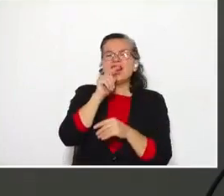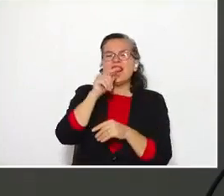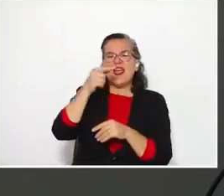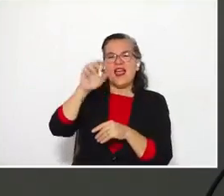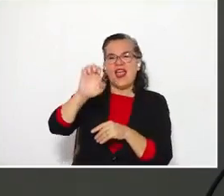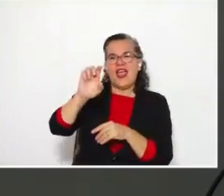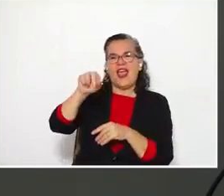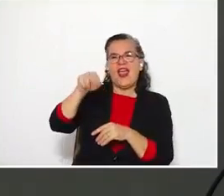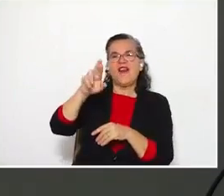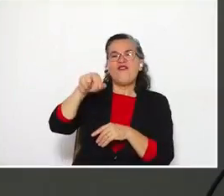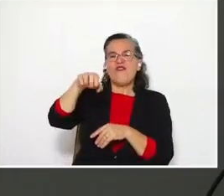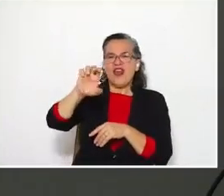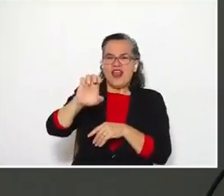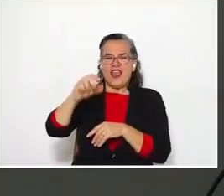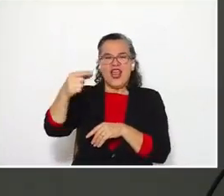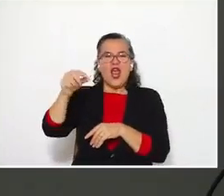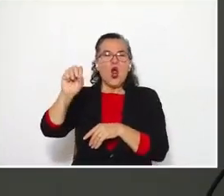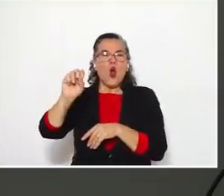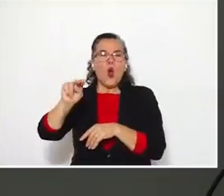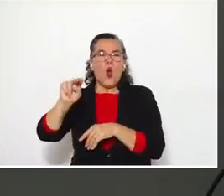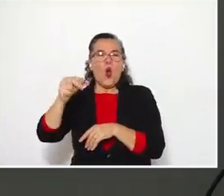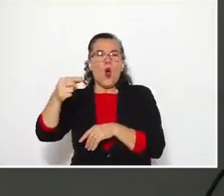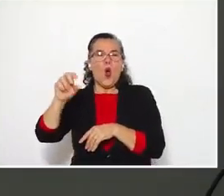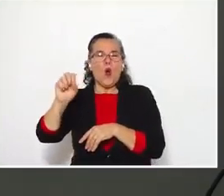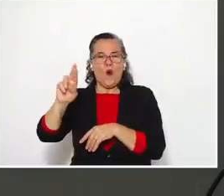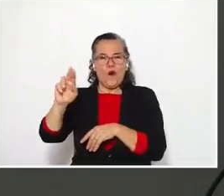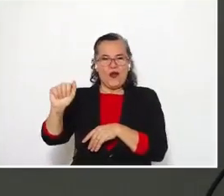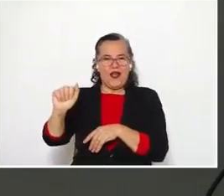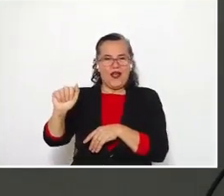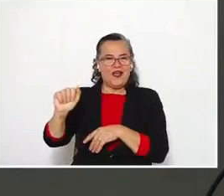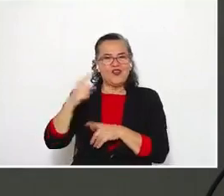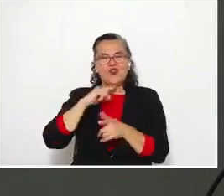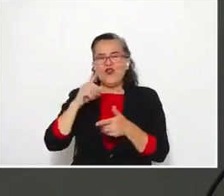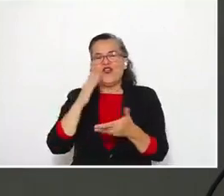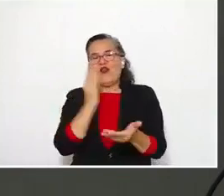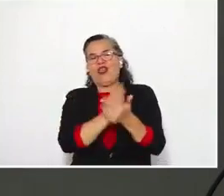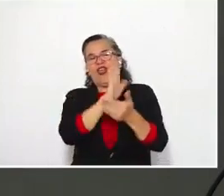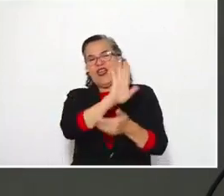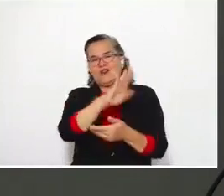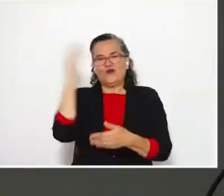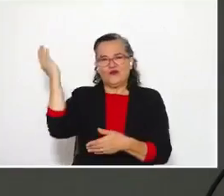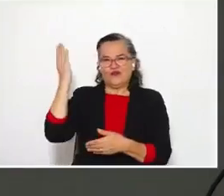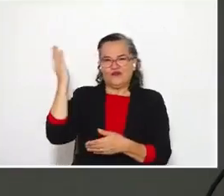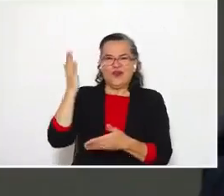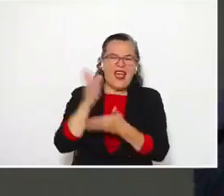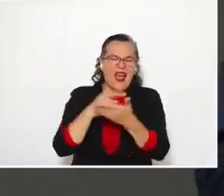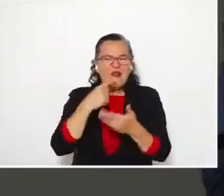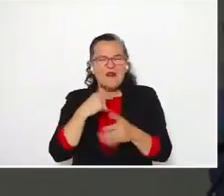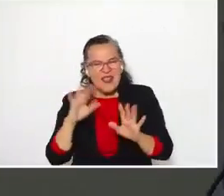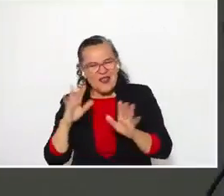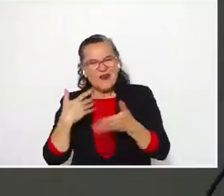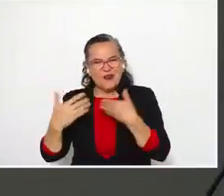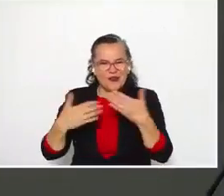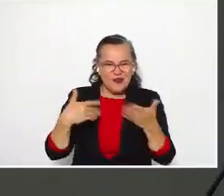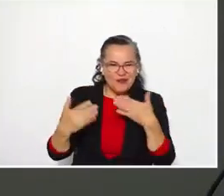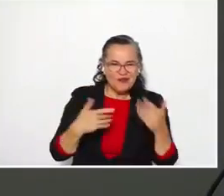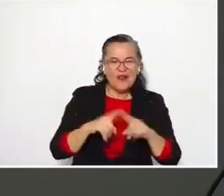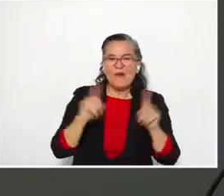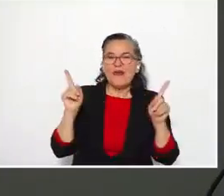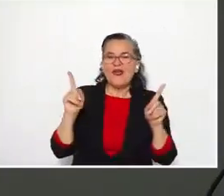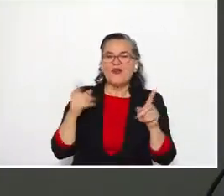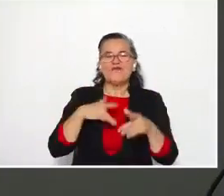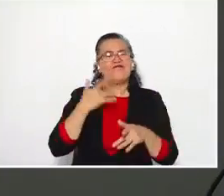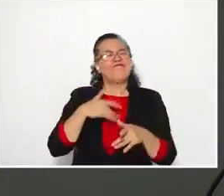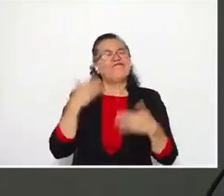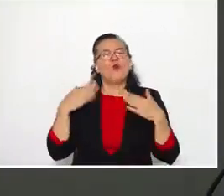Góngora. No quiero hacer un spoiler, don Gabriel, porque algo me dijo de lo que va a conversar, pero me